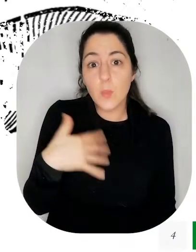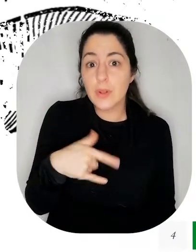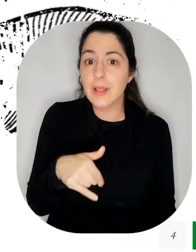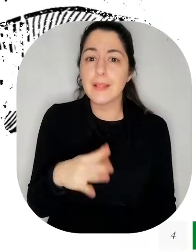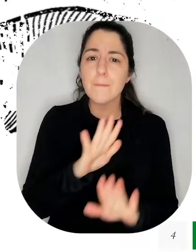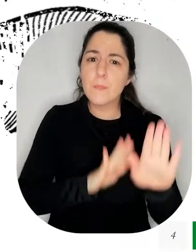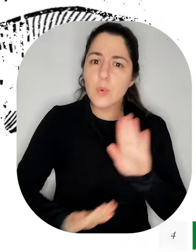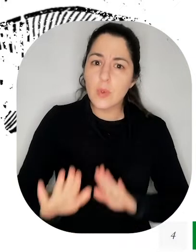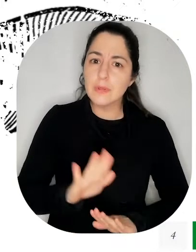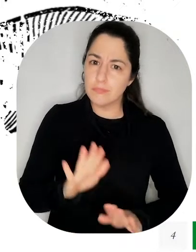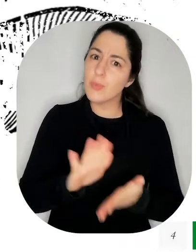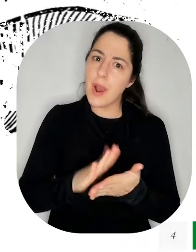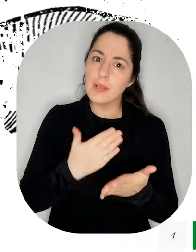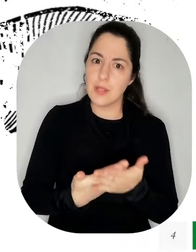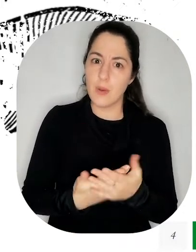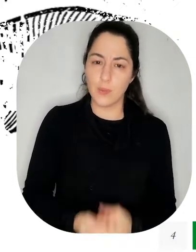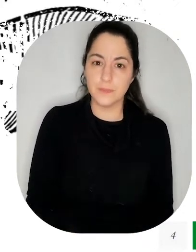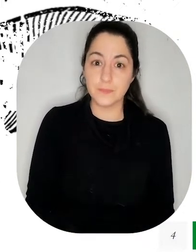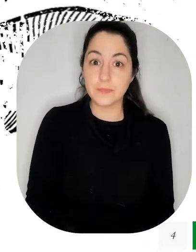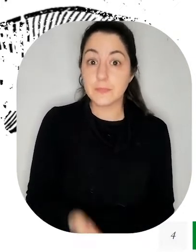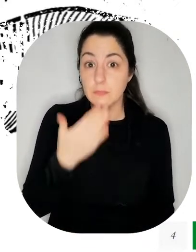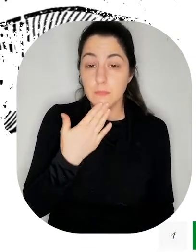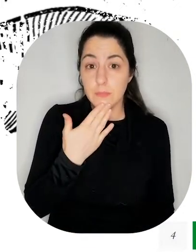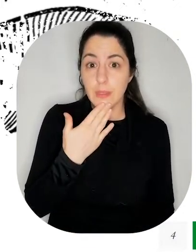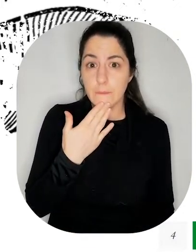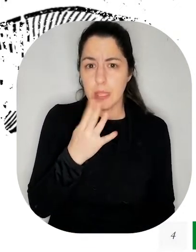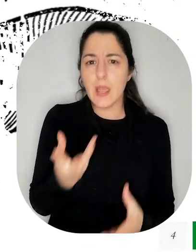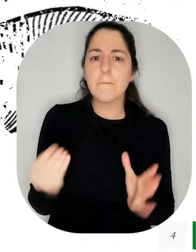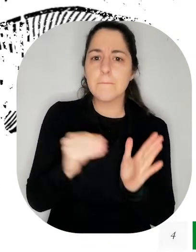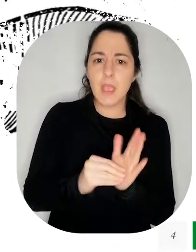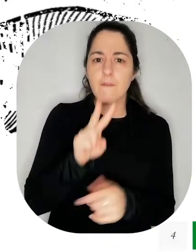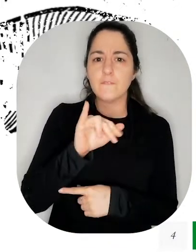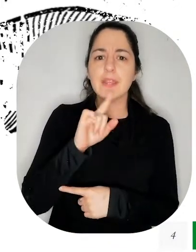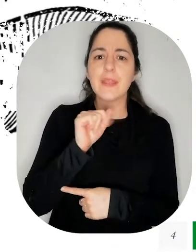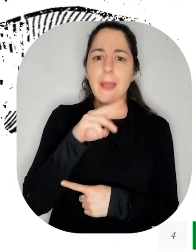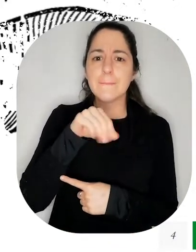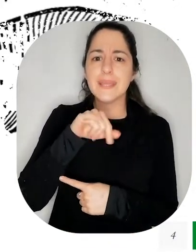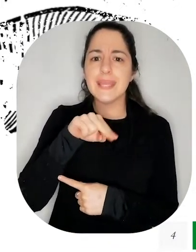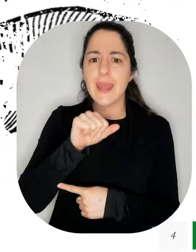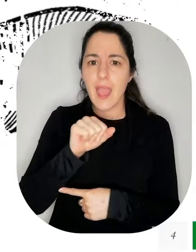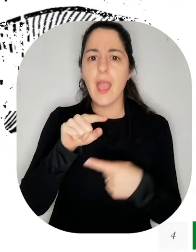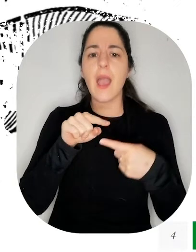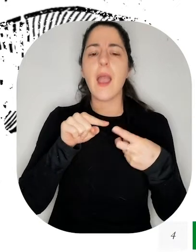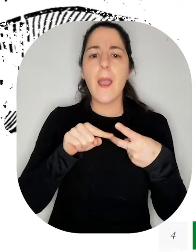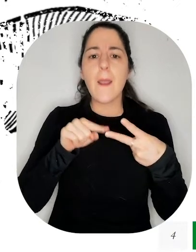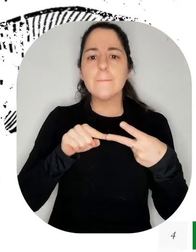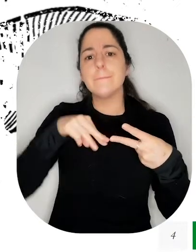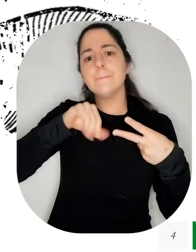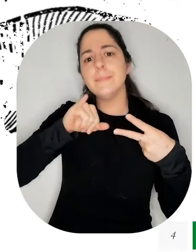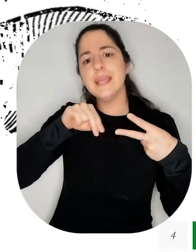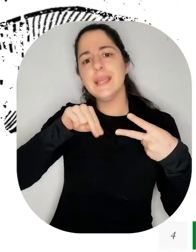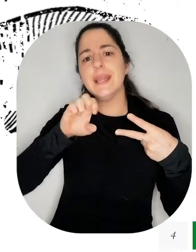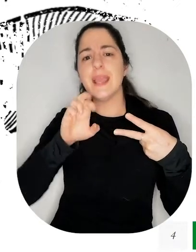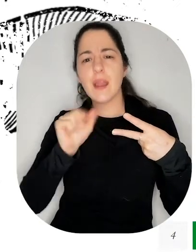de los elementos principales protectores que tiene en nuestra salud. Además tiene otros minerales, vitaminas y